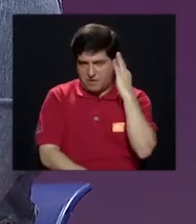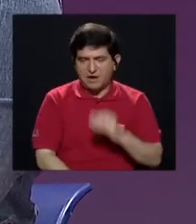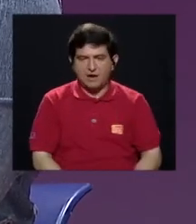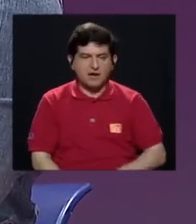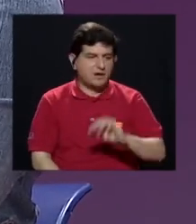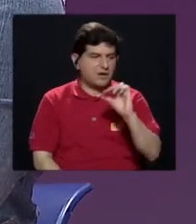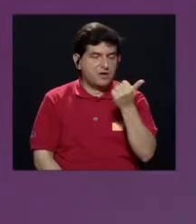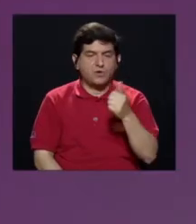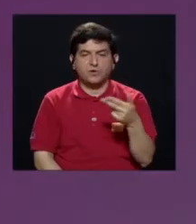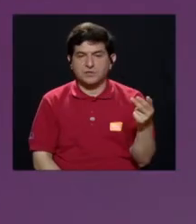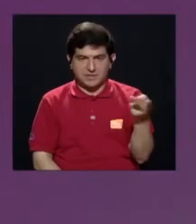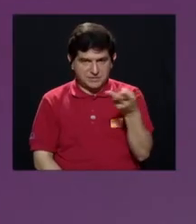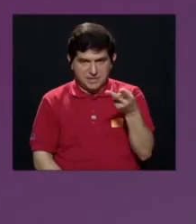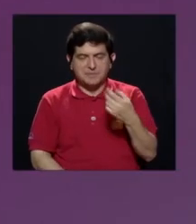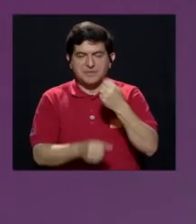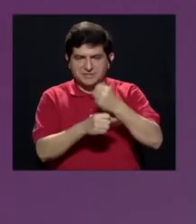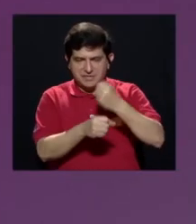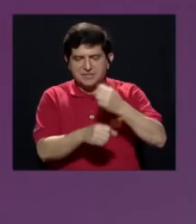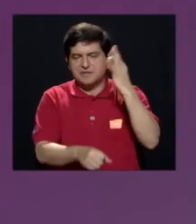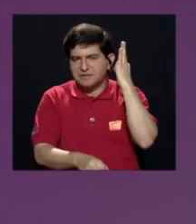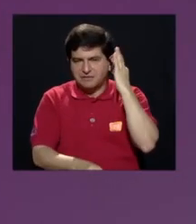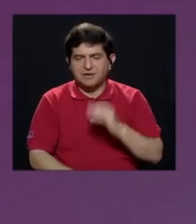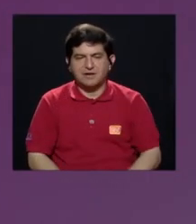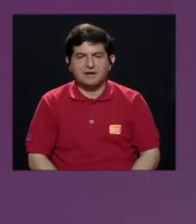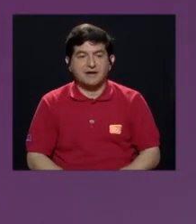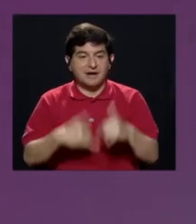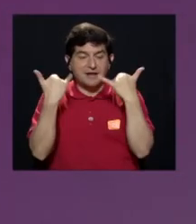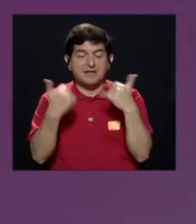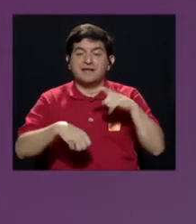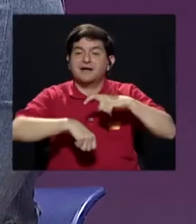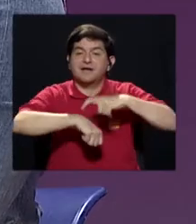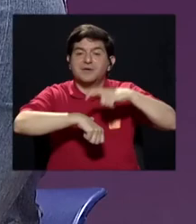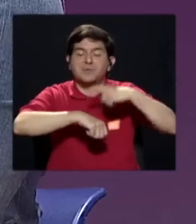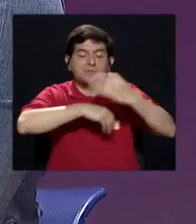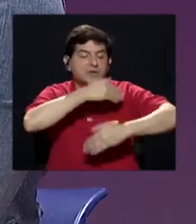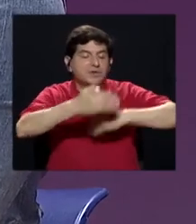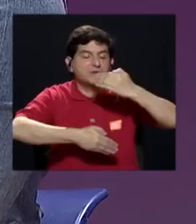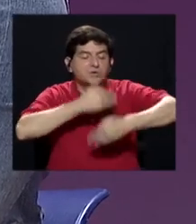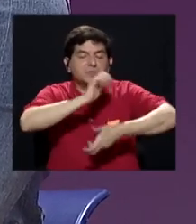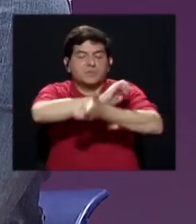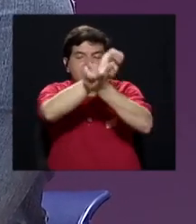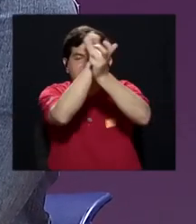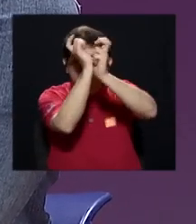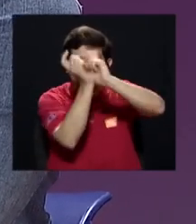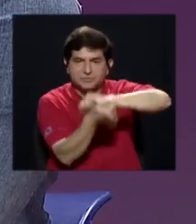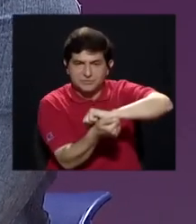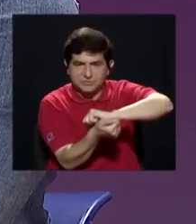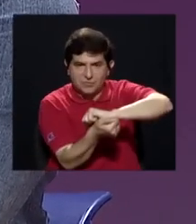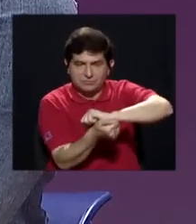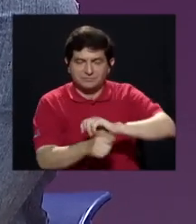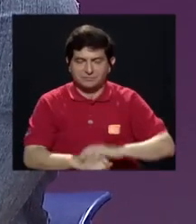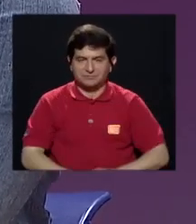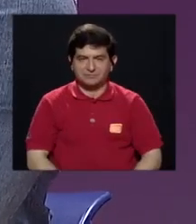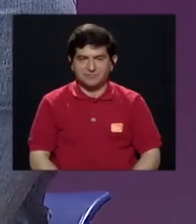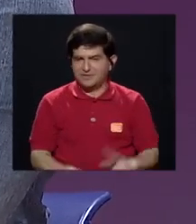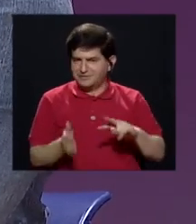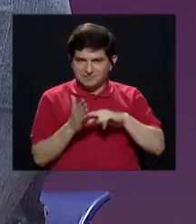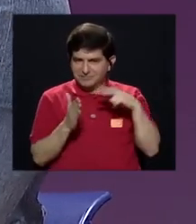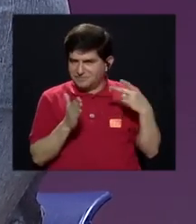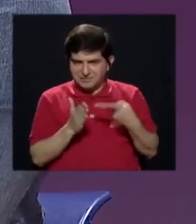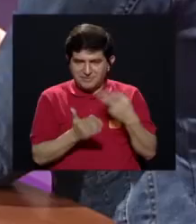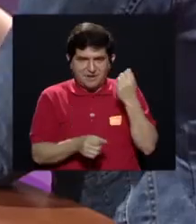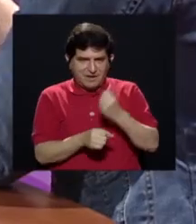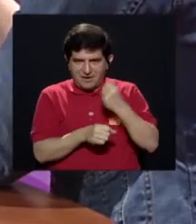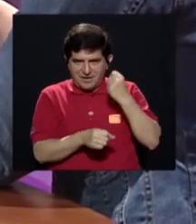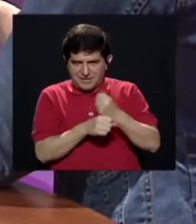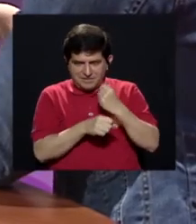las otras chicas también que trabajan con mujeres, ¿verdad? Ahí ya hay entonces un proceso también de transformación, ¿verdad? Uh-huh. O sea, es decir que